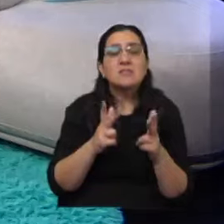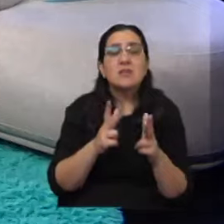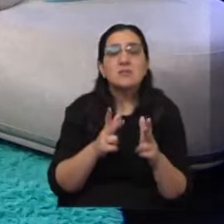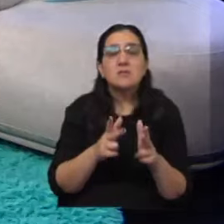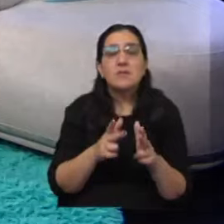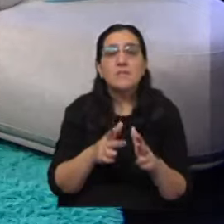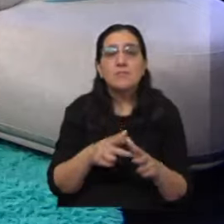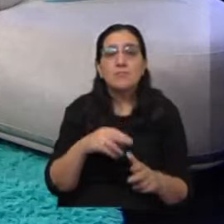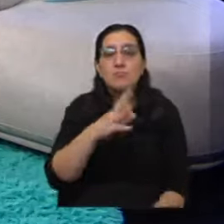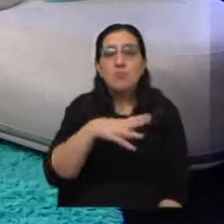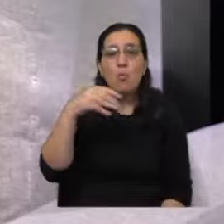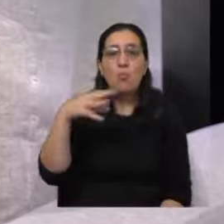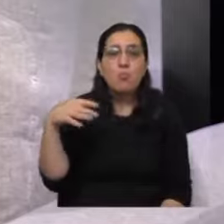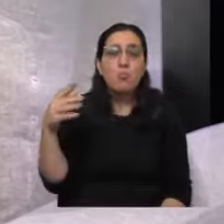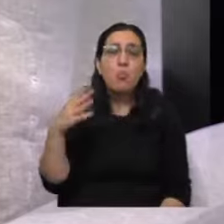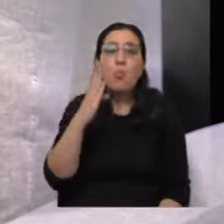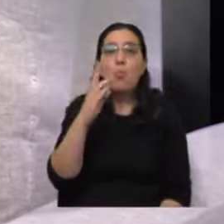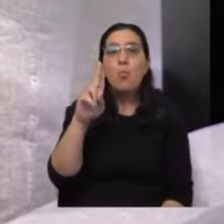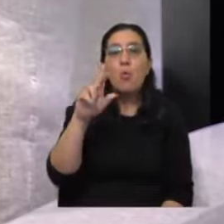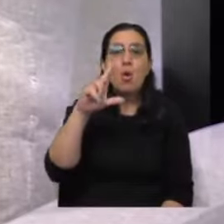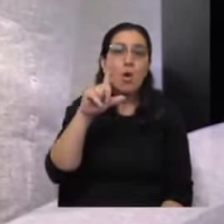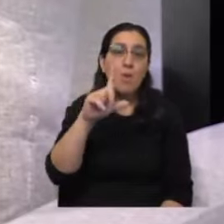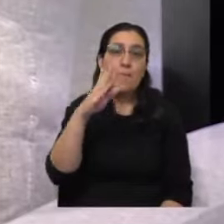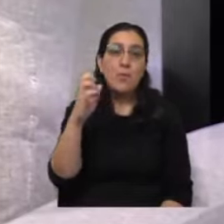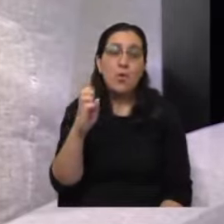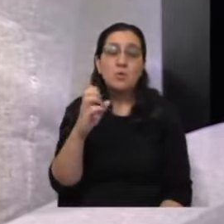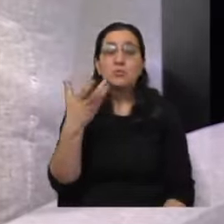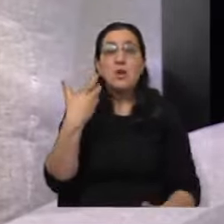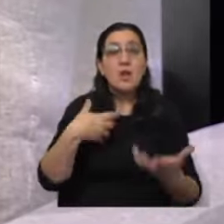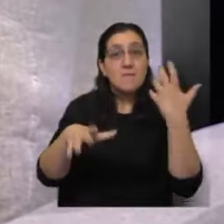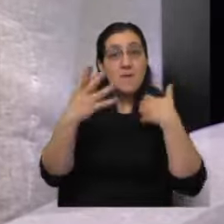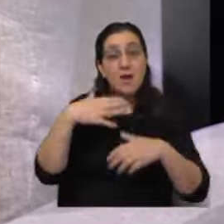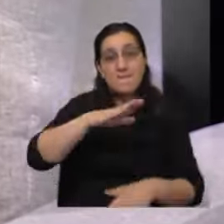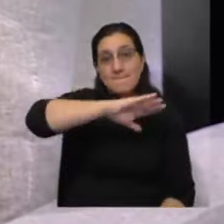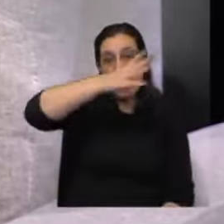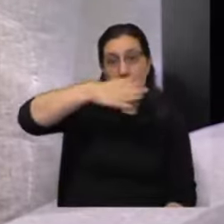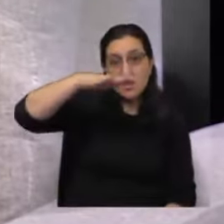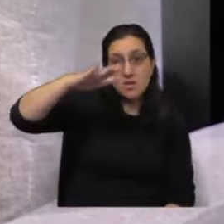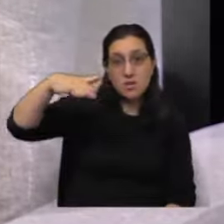sabemos. Es una de las especies marinas que se dice más